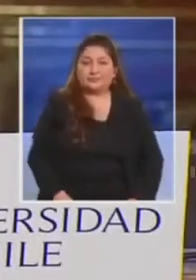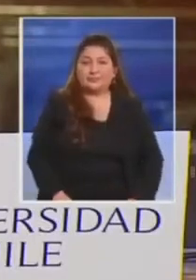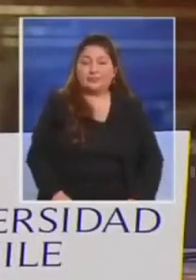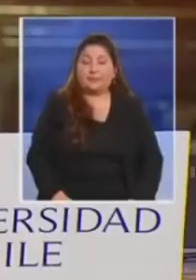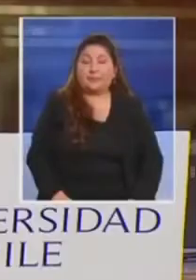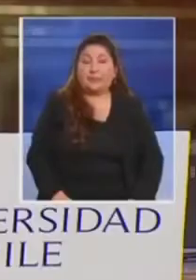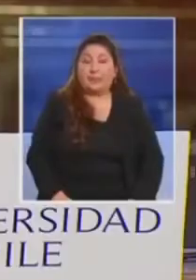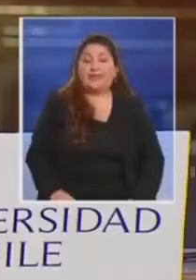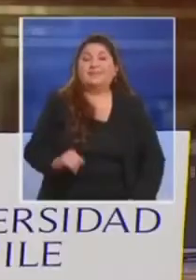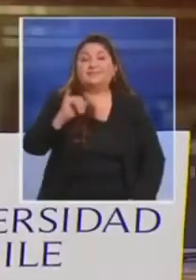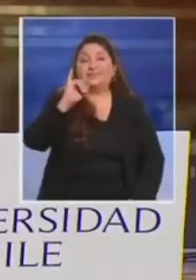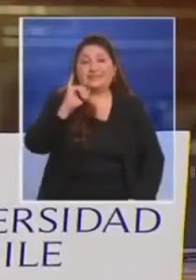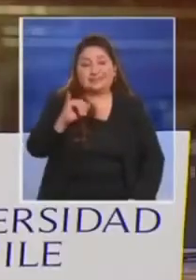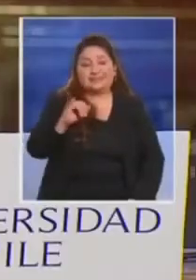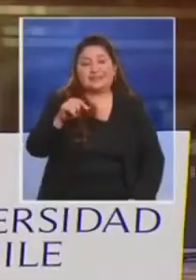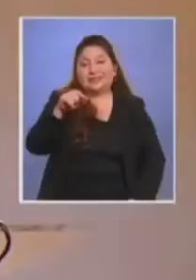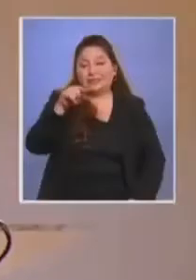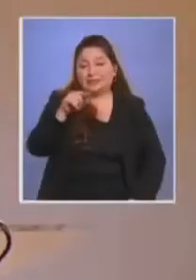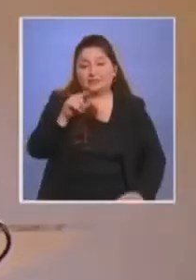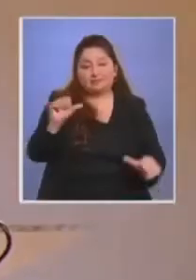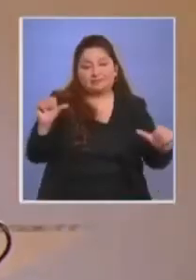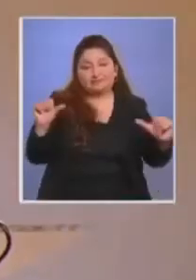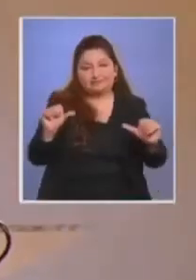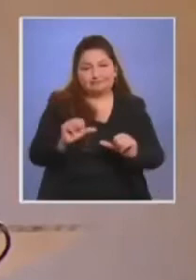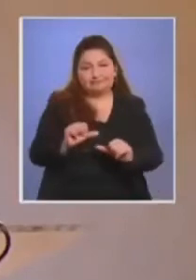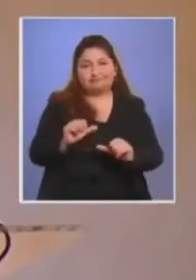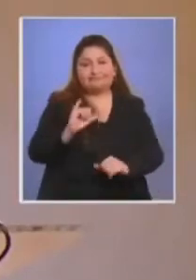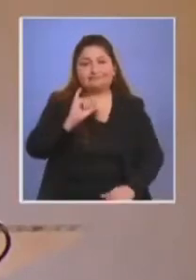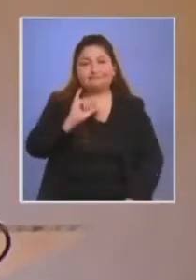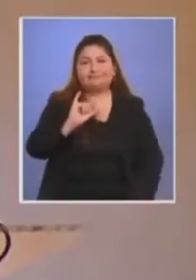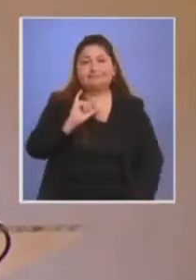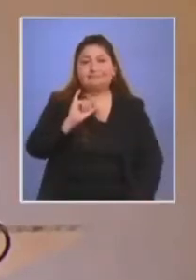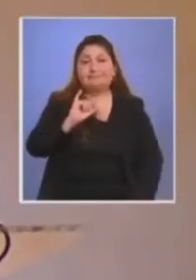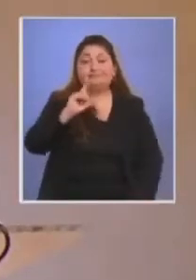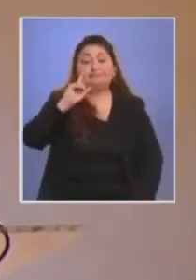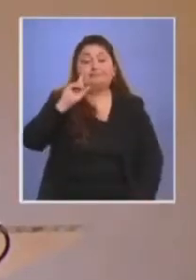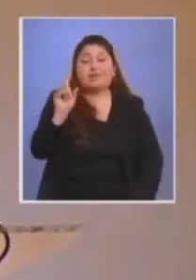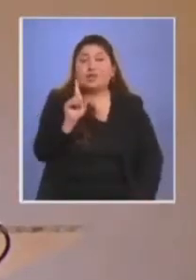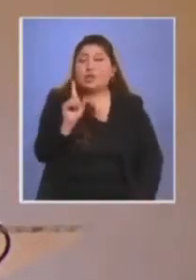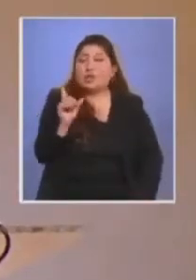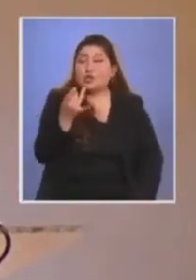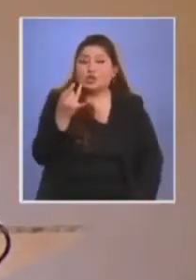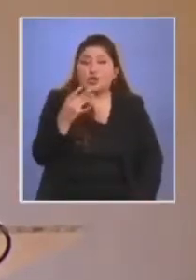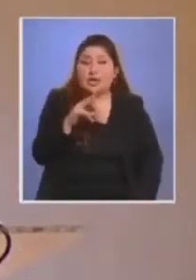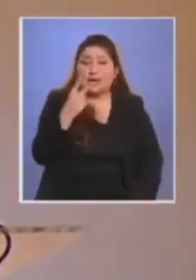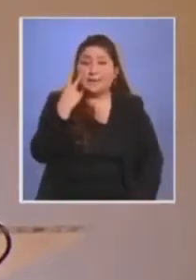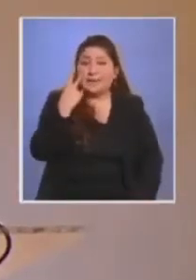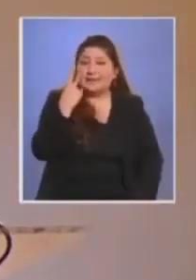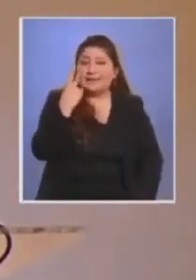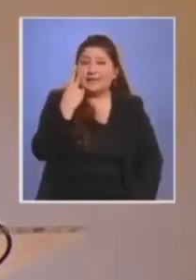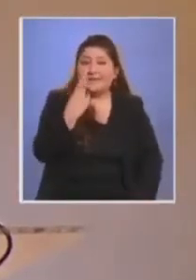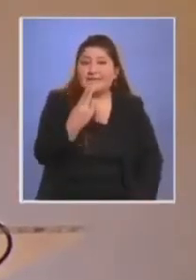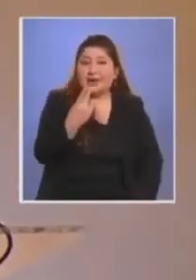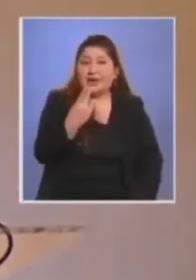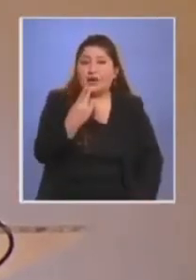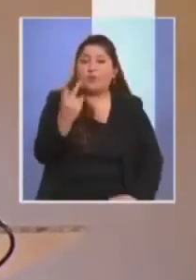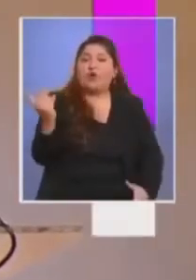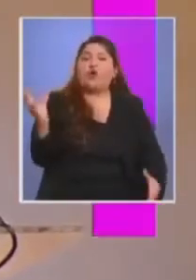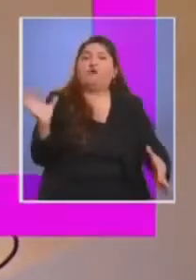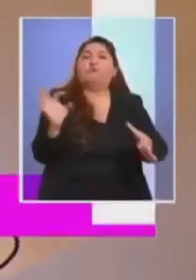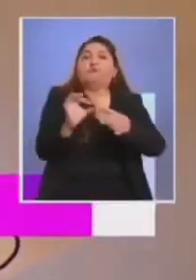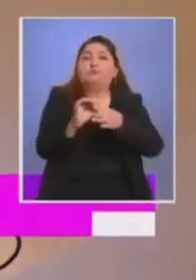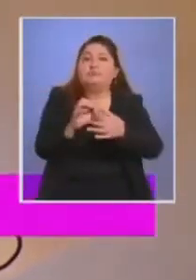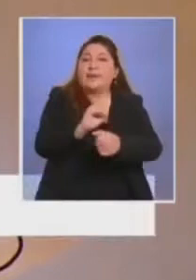sí, esa es una tragedia, pero no solamente puede ser vista como algo relativo a la pandemia,